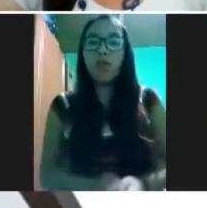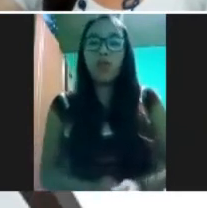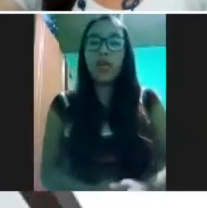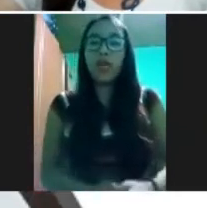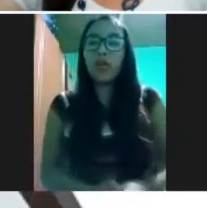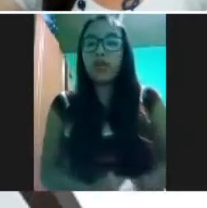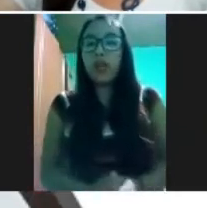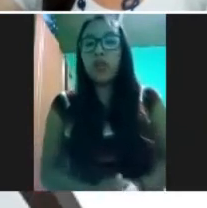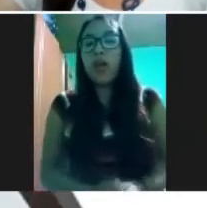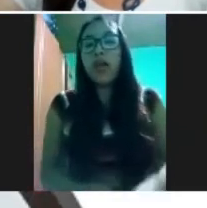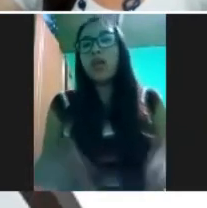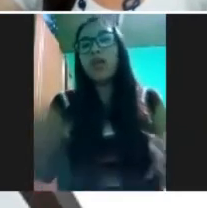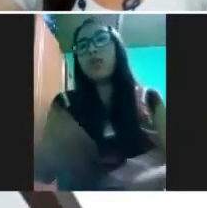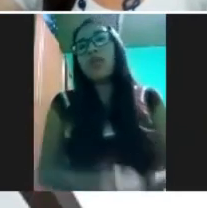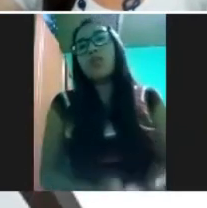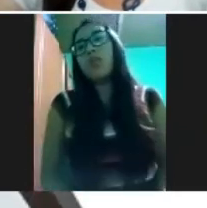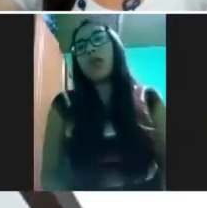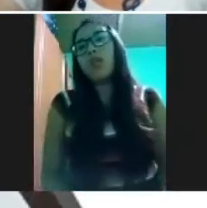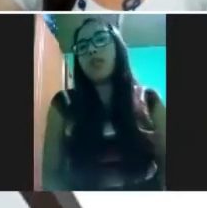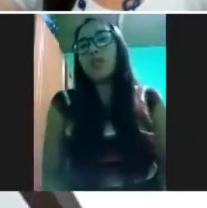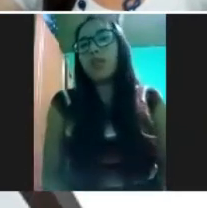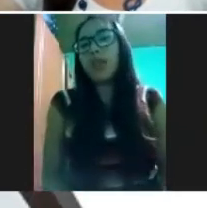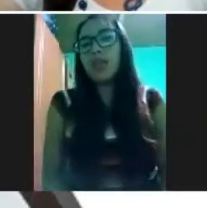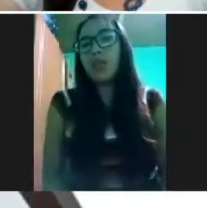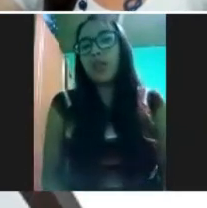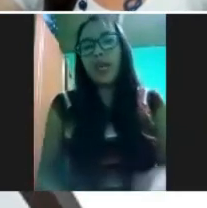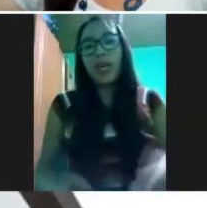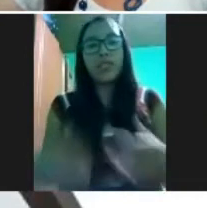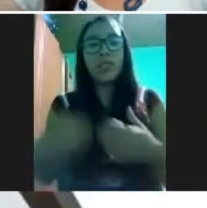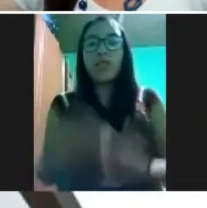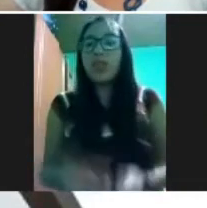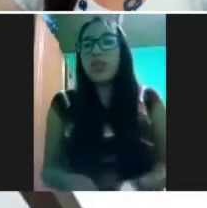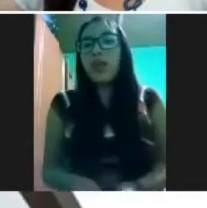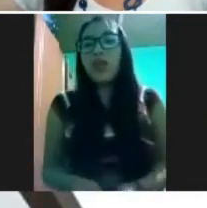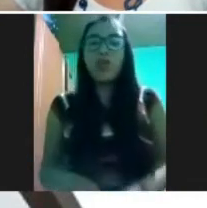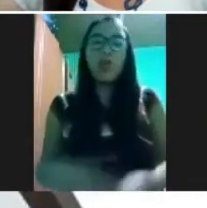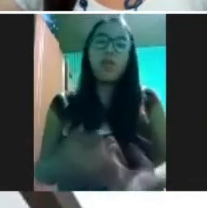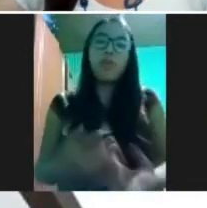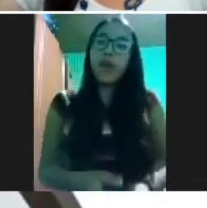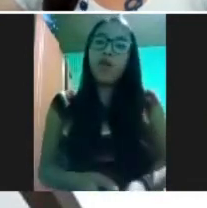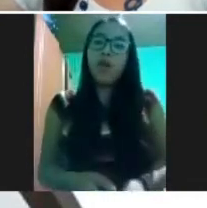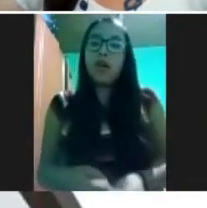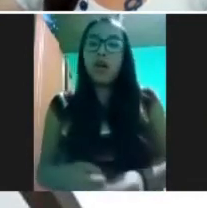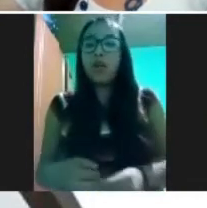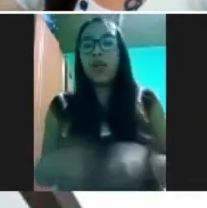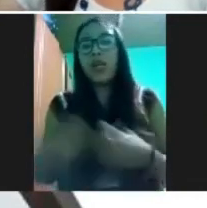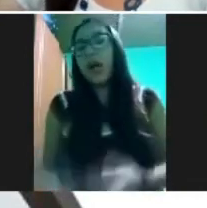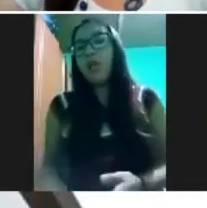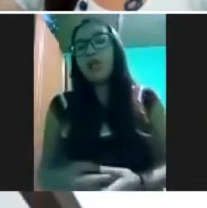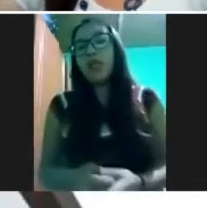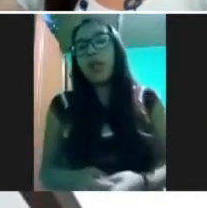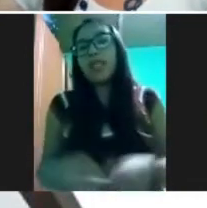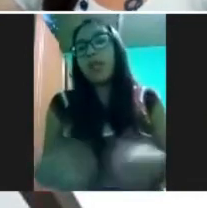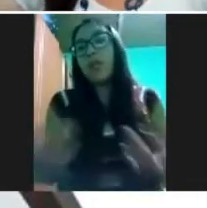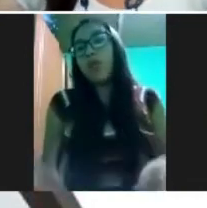todo lo que tenga que ver con salud. Y recordemos que es como que lo más importante, ¿no? Porque si no tenemos salud, no hay empleo, no